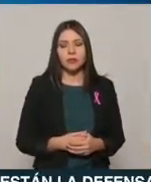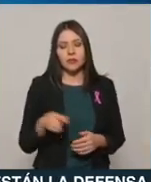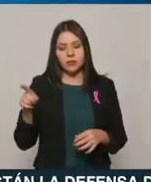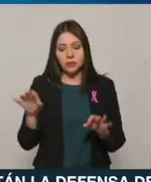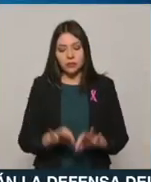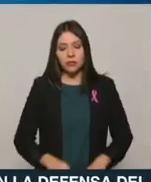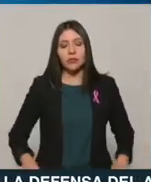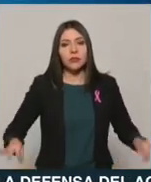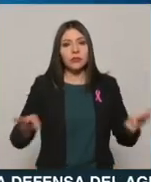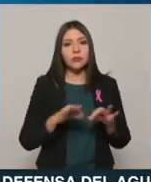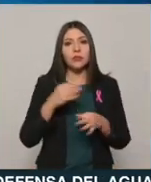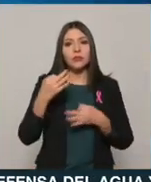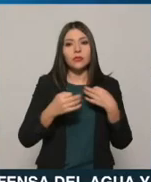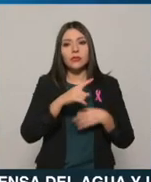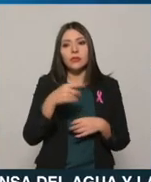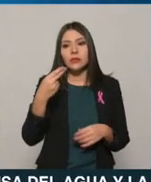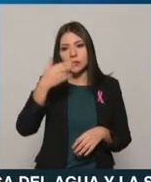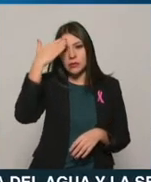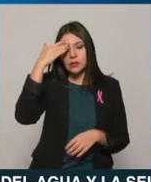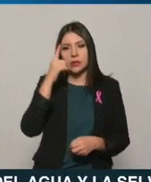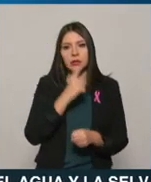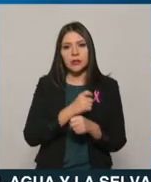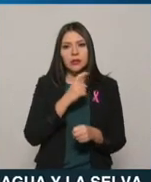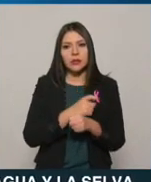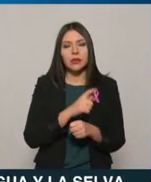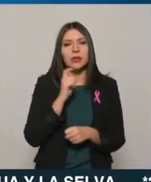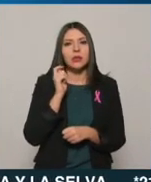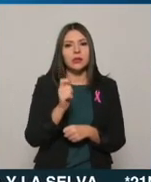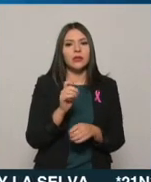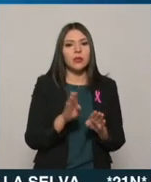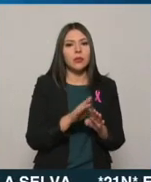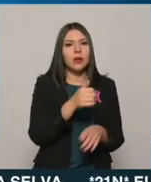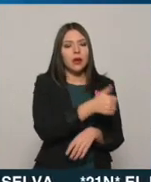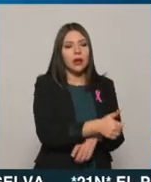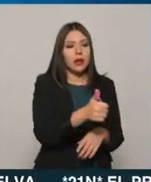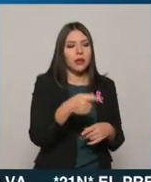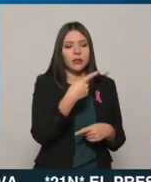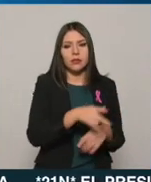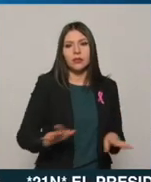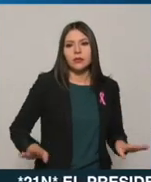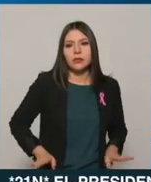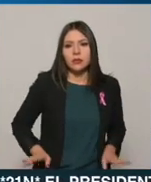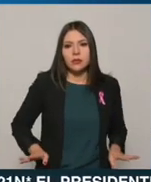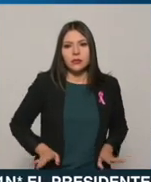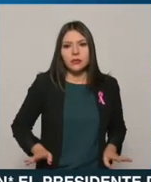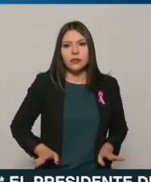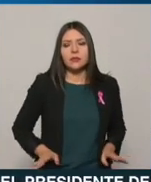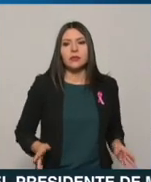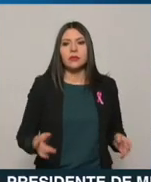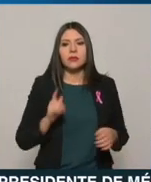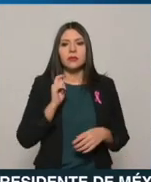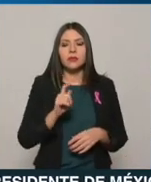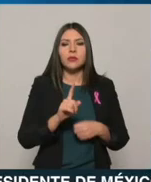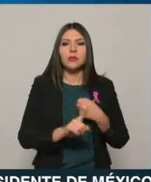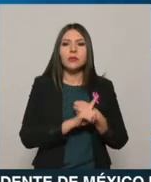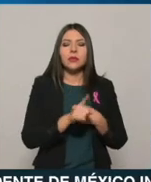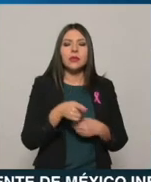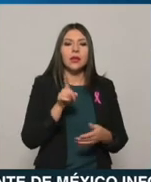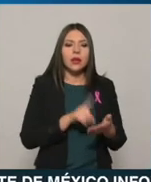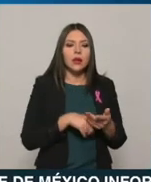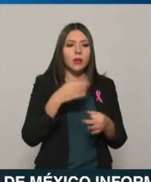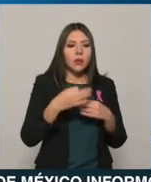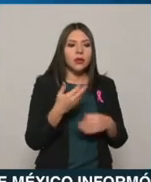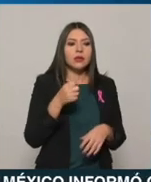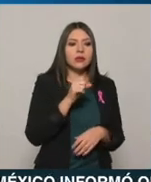jueces necesitan tener conocimiento sobre estas dinámicas de personalidad, qué tanto la situación que se está llevando a juicio